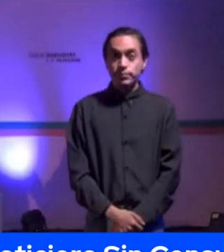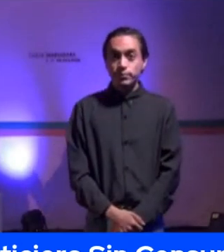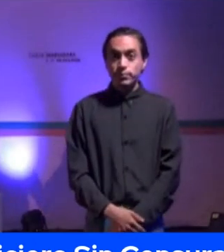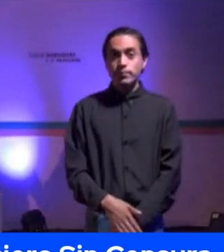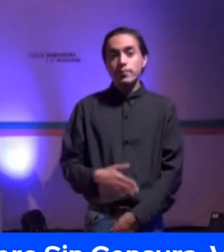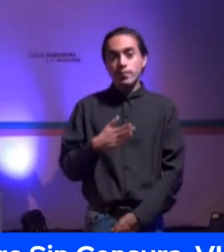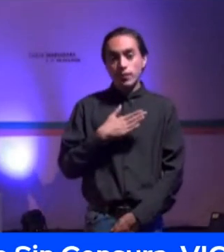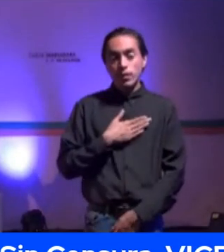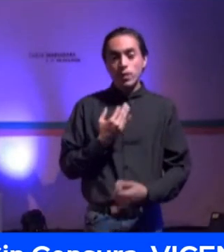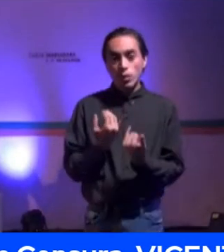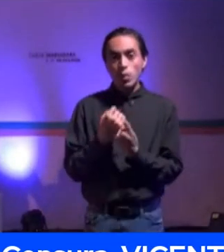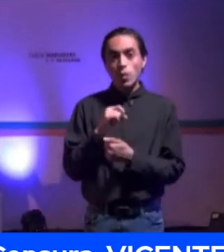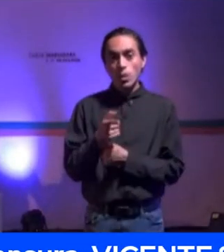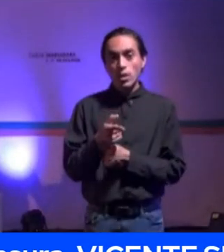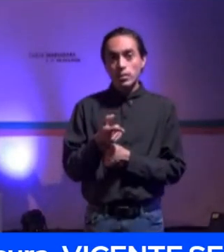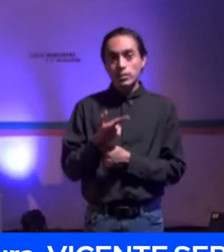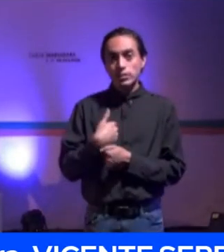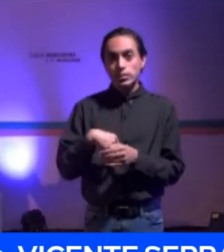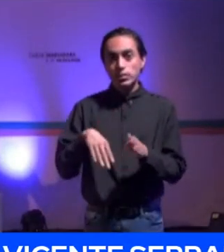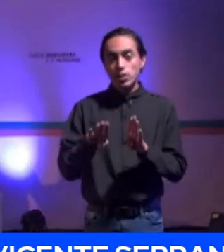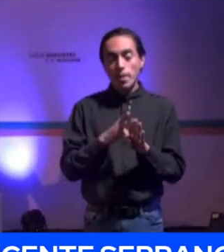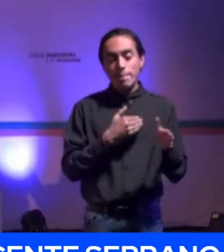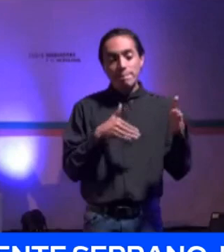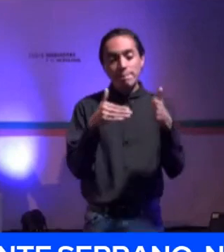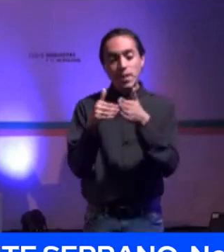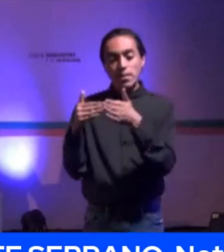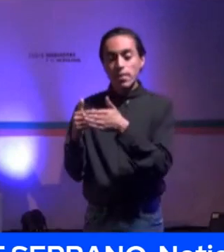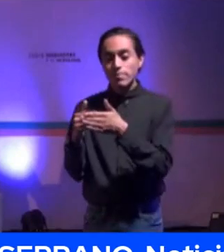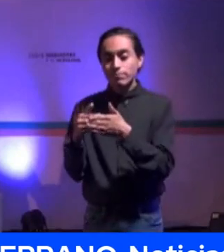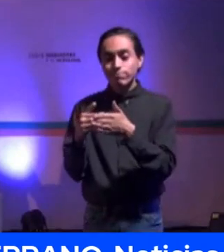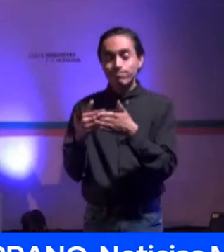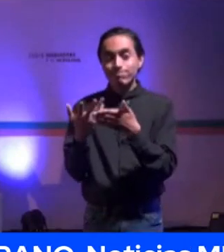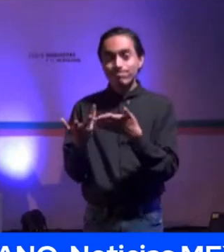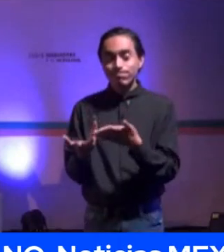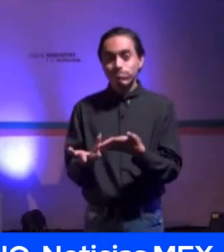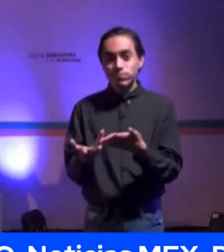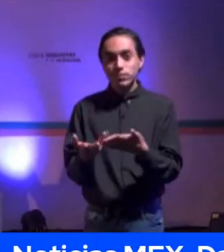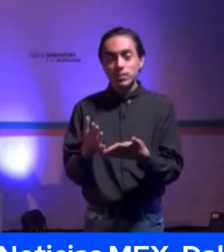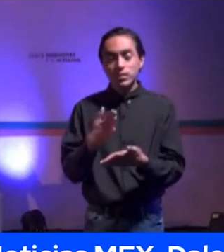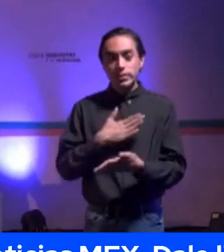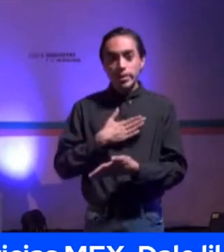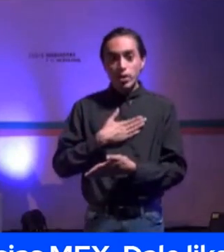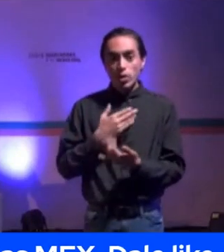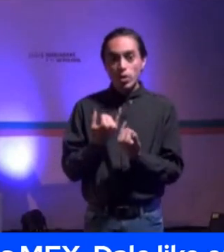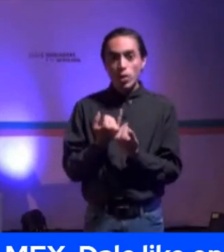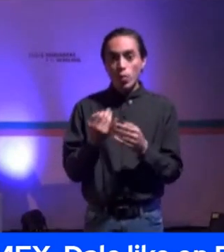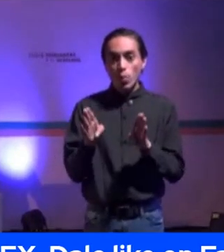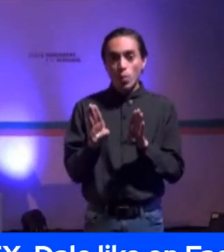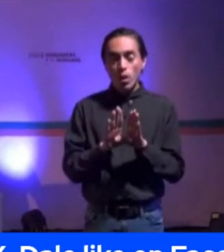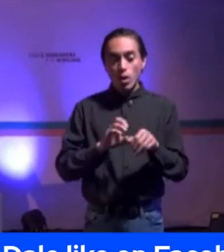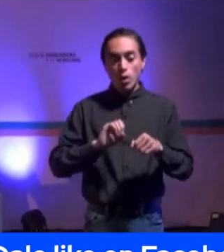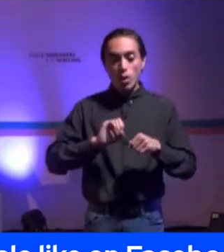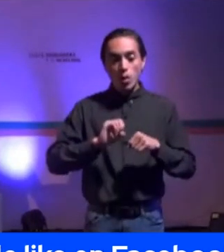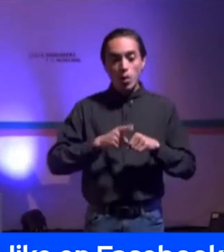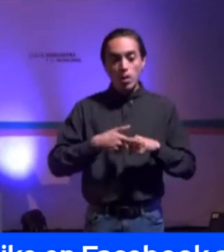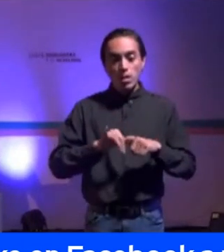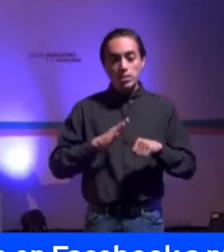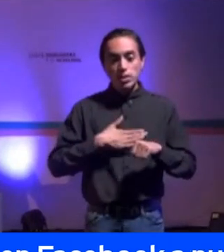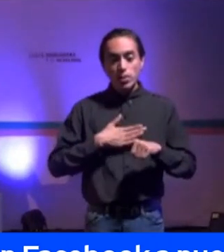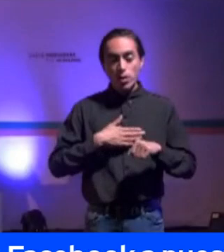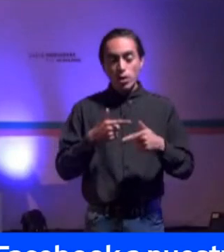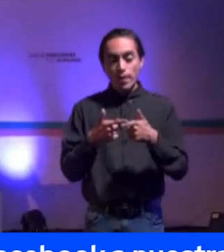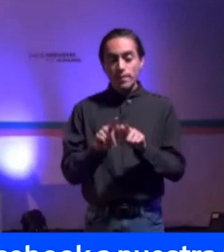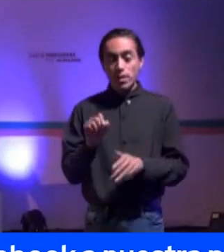Yo soy víctima de la censura, ahora sí que soy víctima. ¿Sí? Yo fui boletinado por armar un sindicato